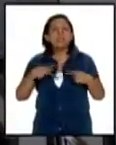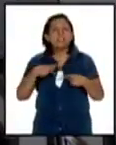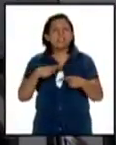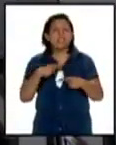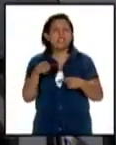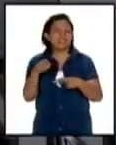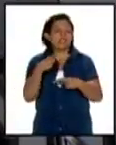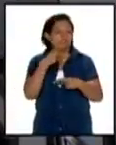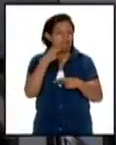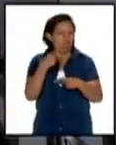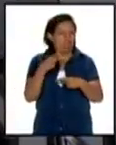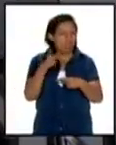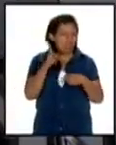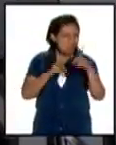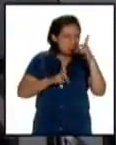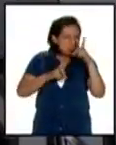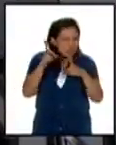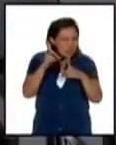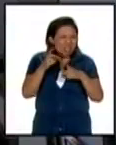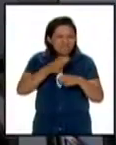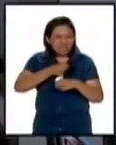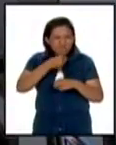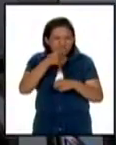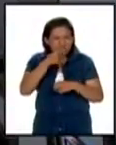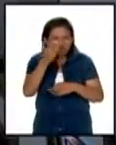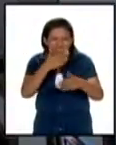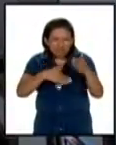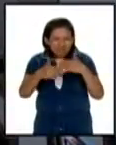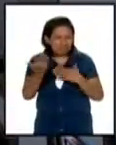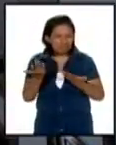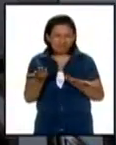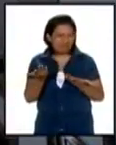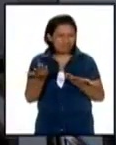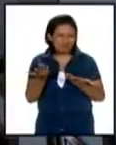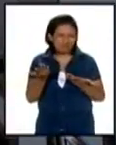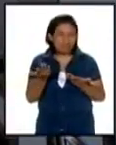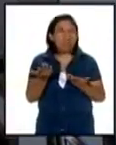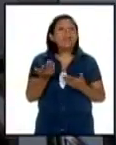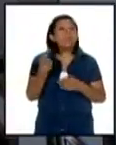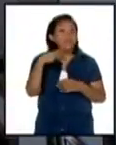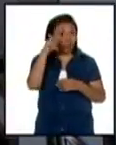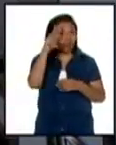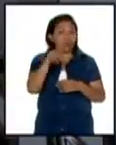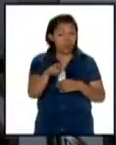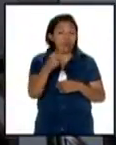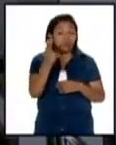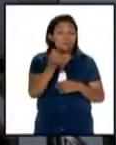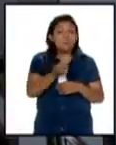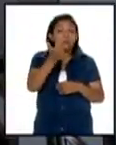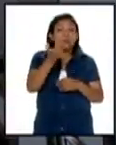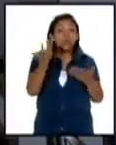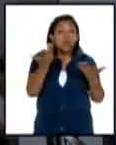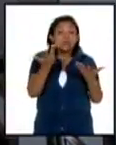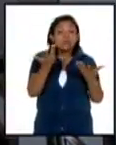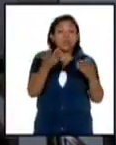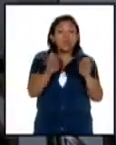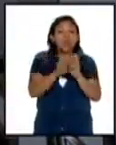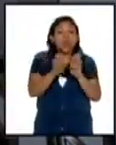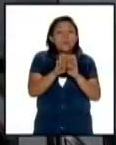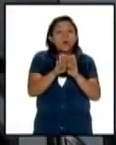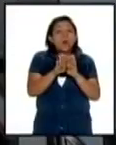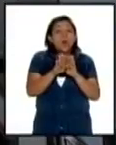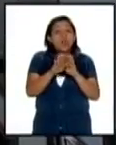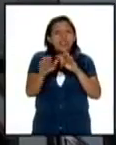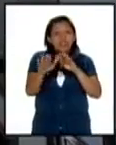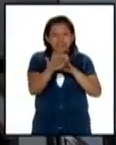exitoso. Evidentemente, para llegar a un envejecimiento exitoso hay que cubrir muchas necesidades básicas que no siempre se van a cubrir y